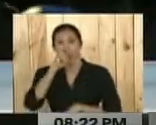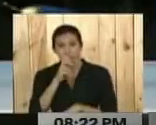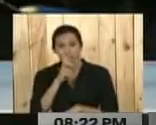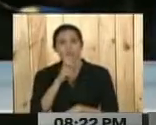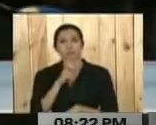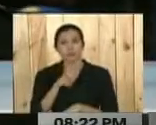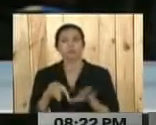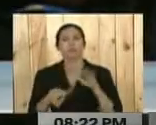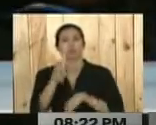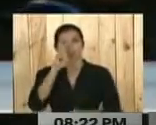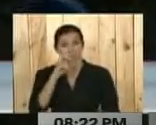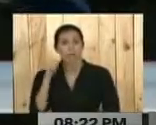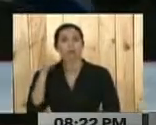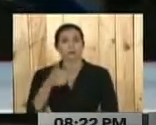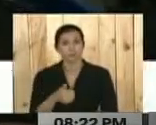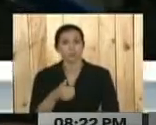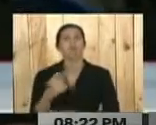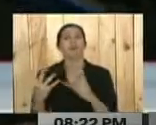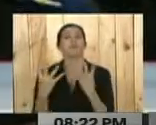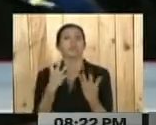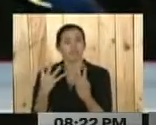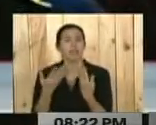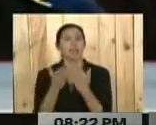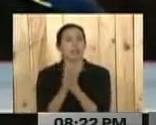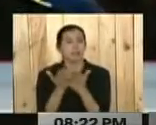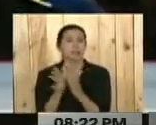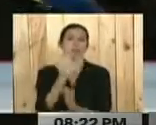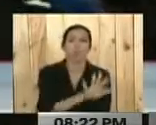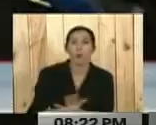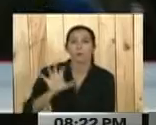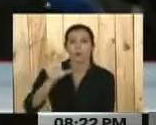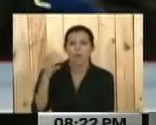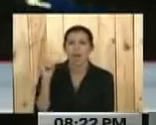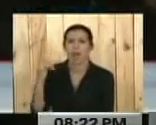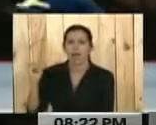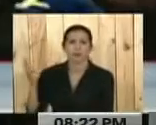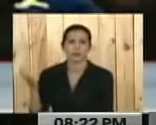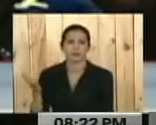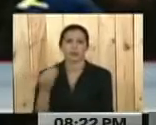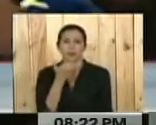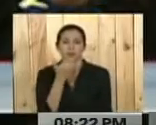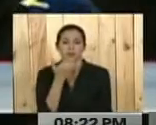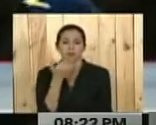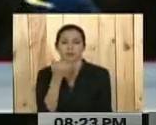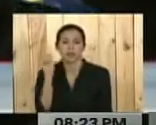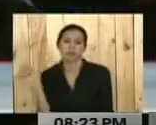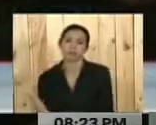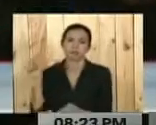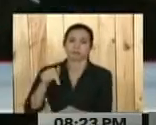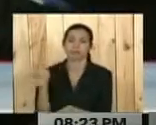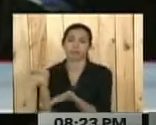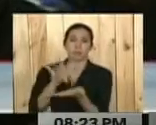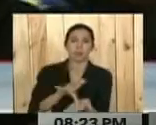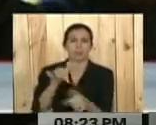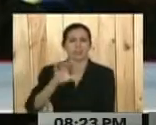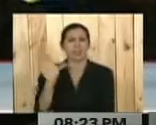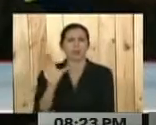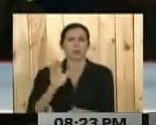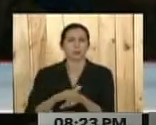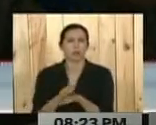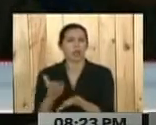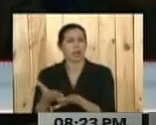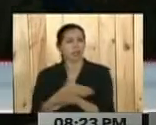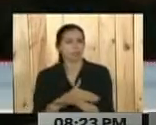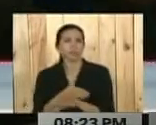edición. 12 años. Haciendo esta Feria del Libro por todo el país, como usted lo ha dicho. Ya venimos llegando a Caracas porque hemos recorrido